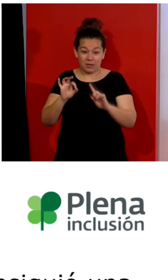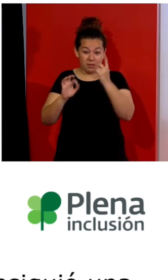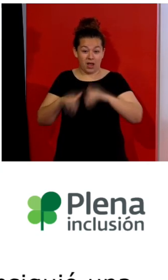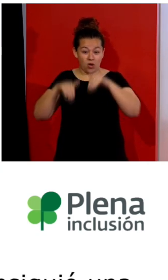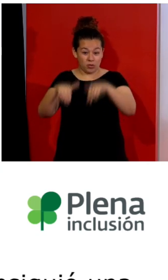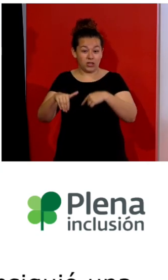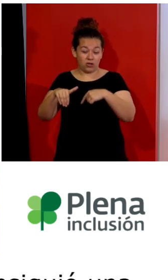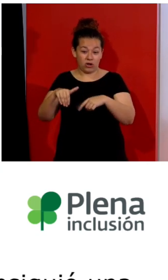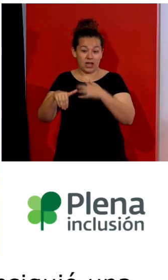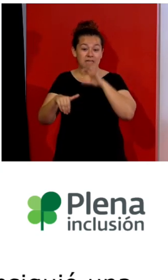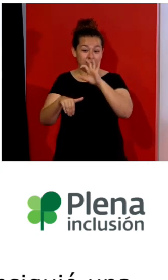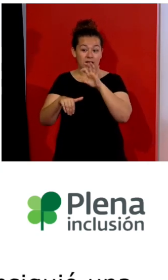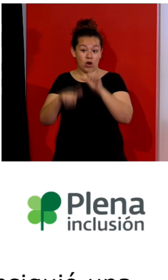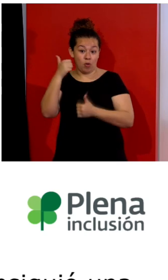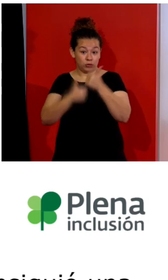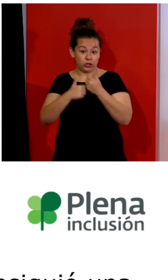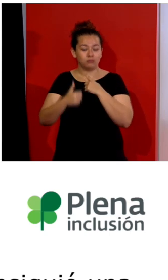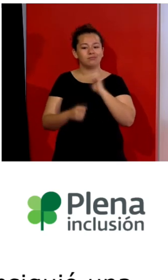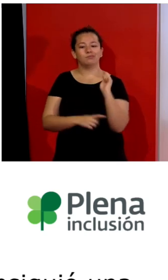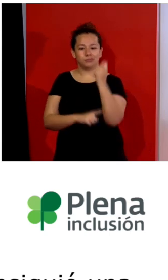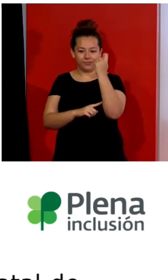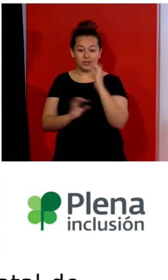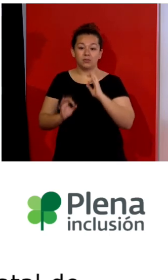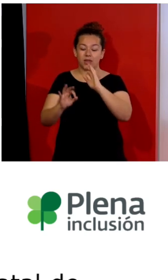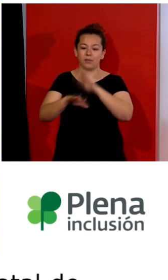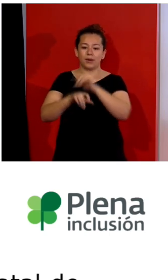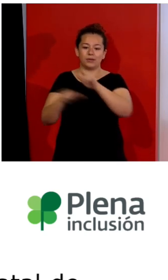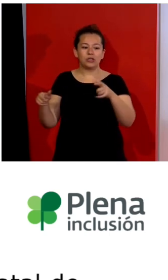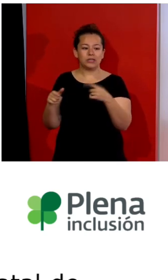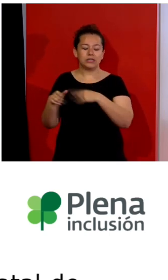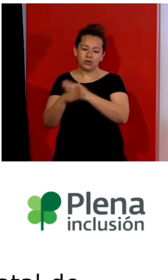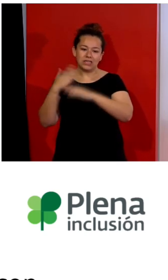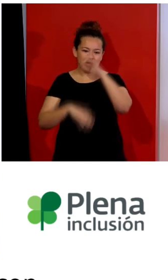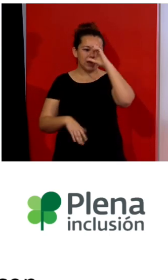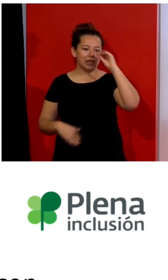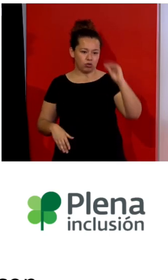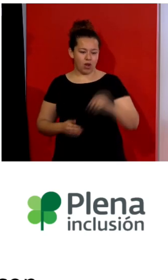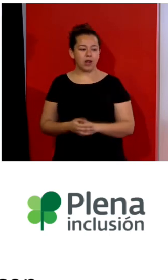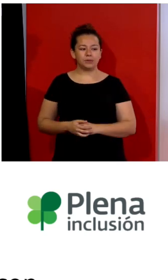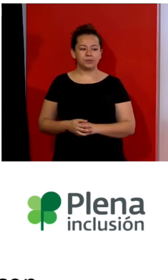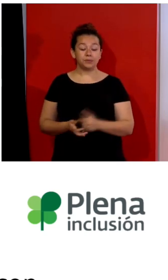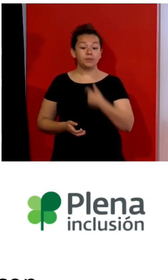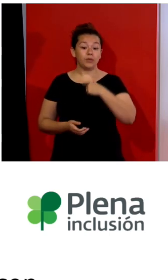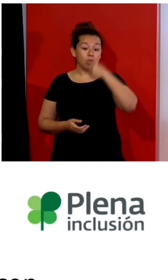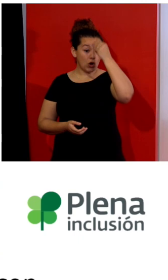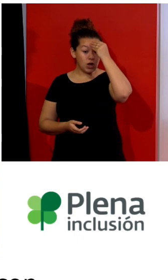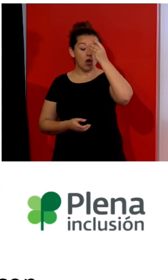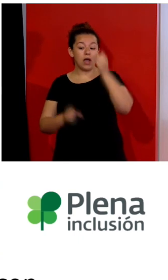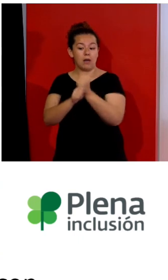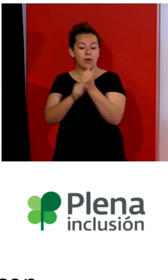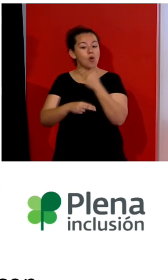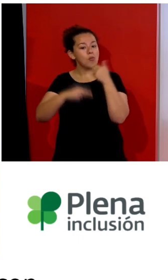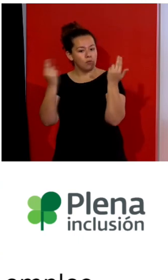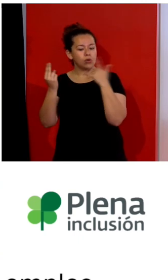de oposiciones específicas para personas con discapacidad intelectual, creo que el empleo público es